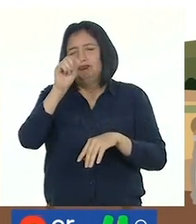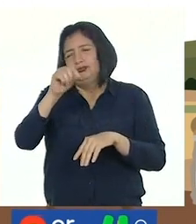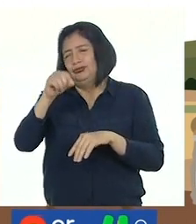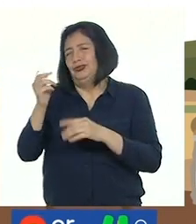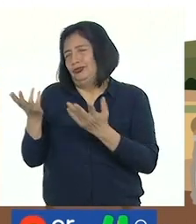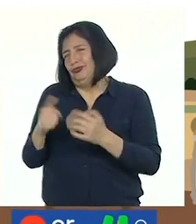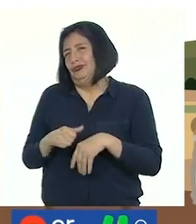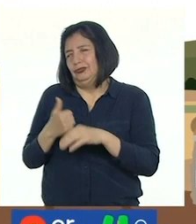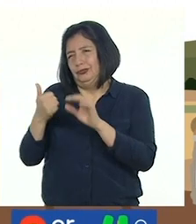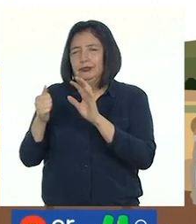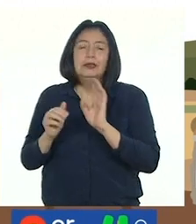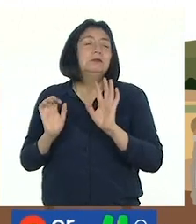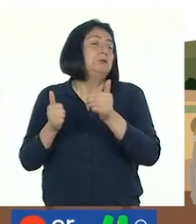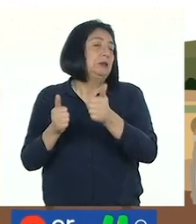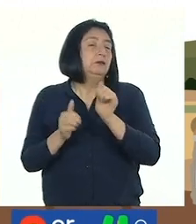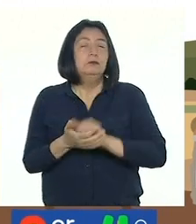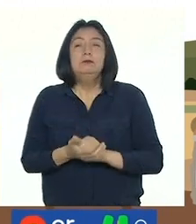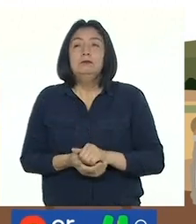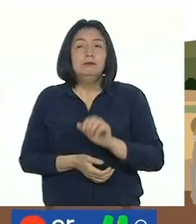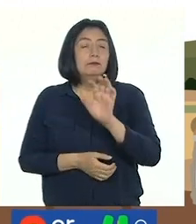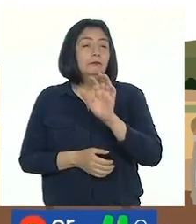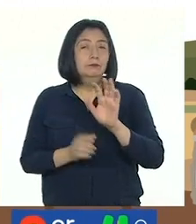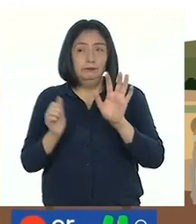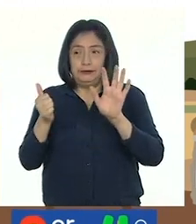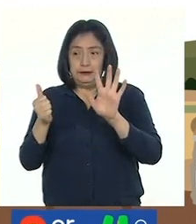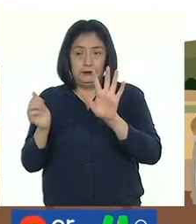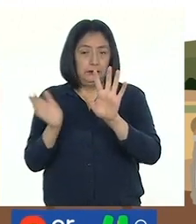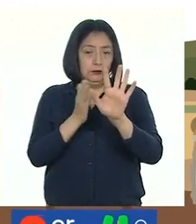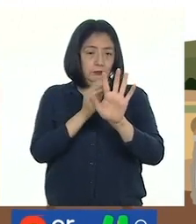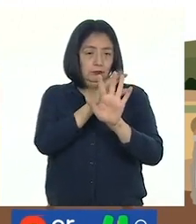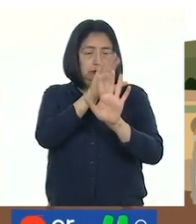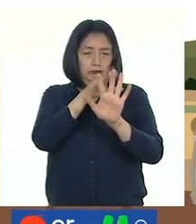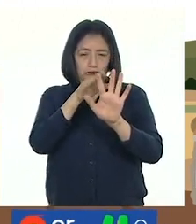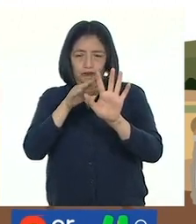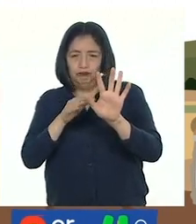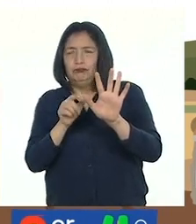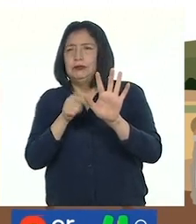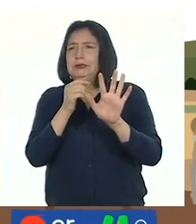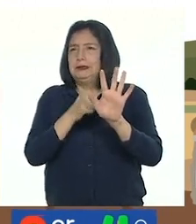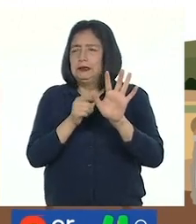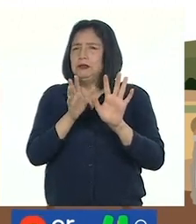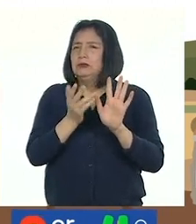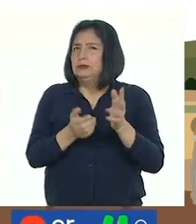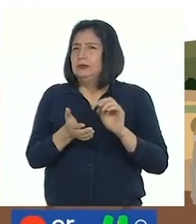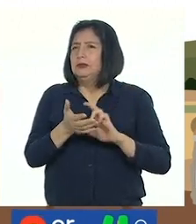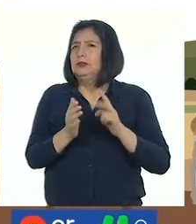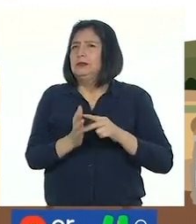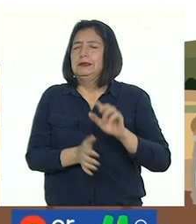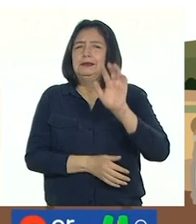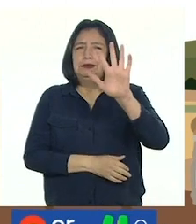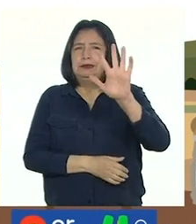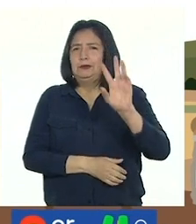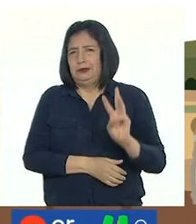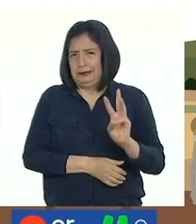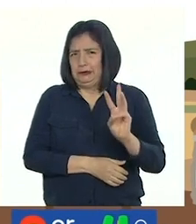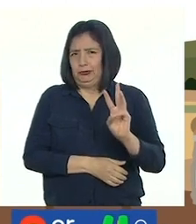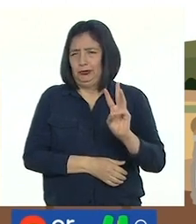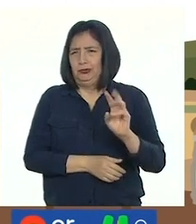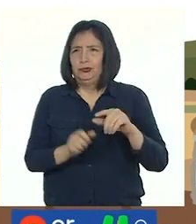obvio. Bien, las 5 partes coloreadas del terreno representan 5 sextos del